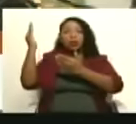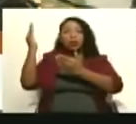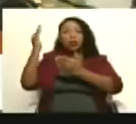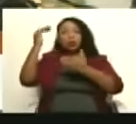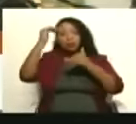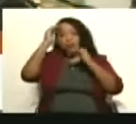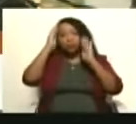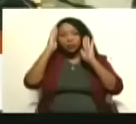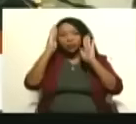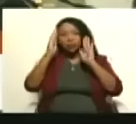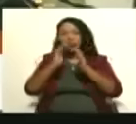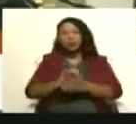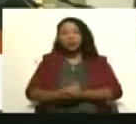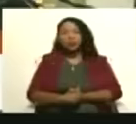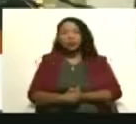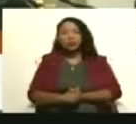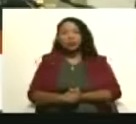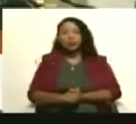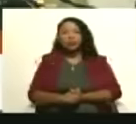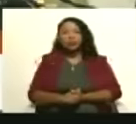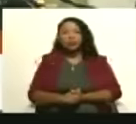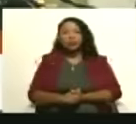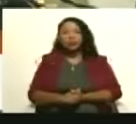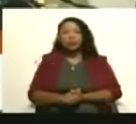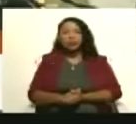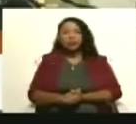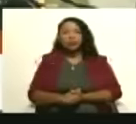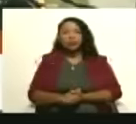Atención. ¡Pim!